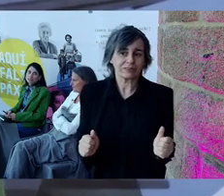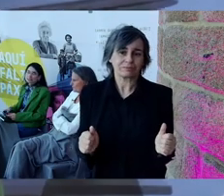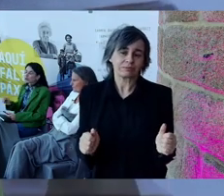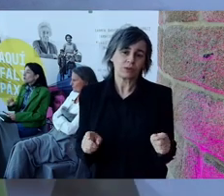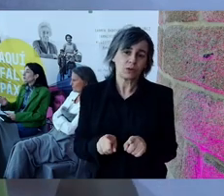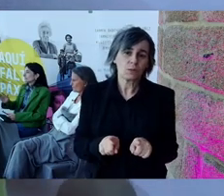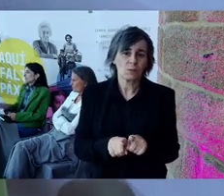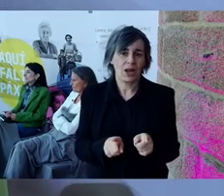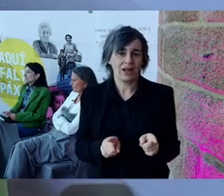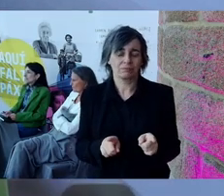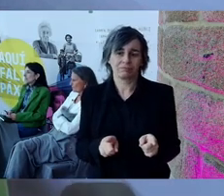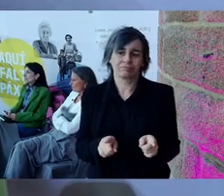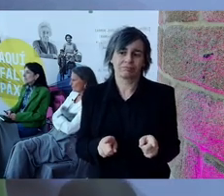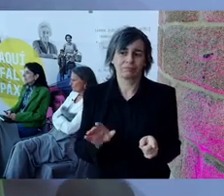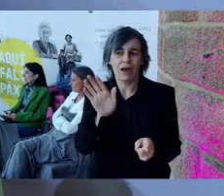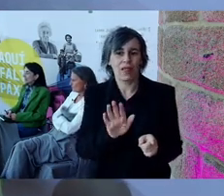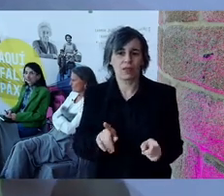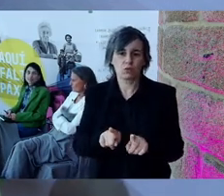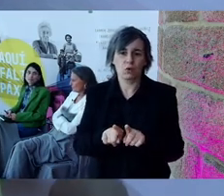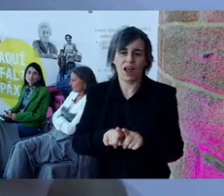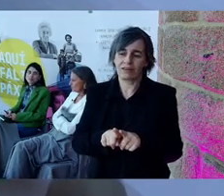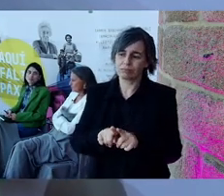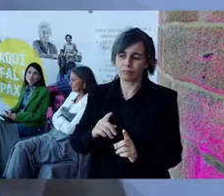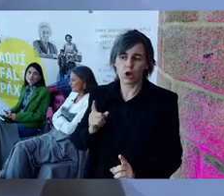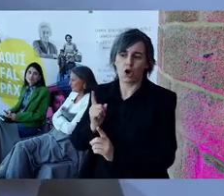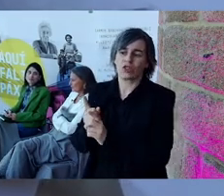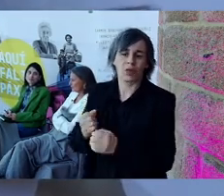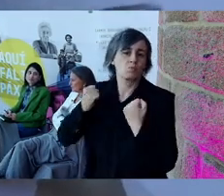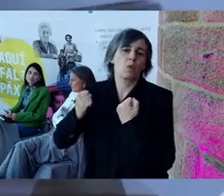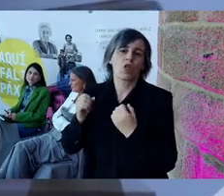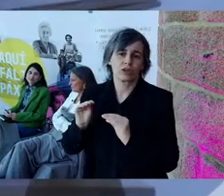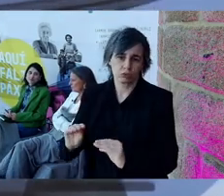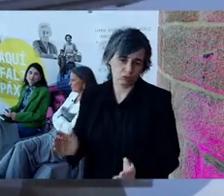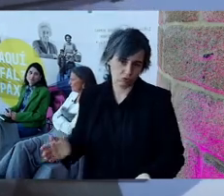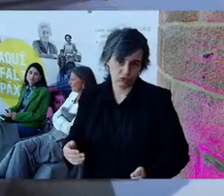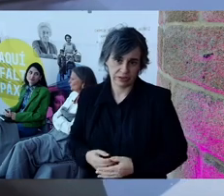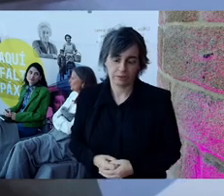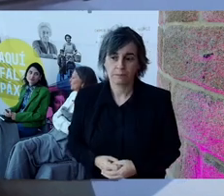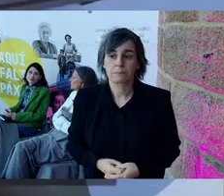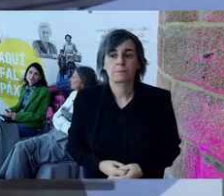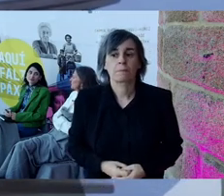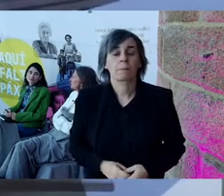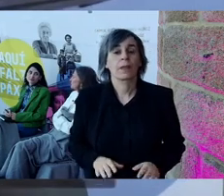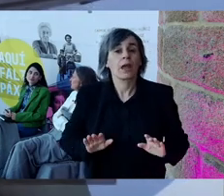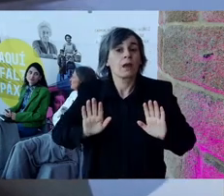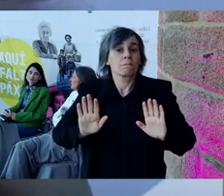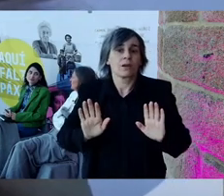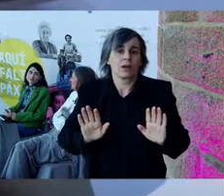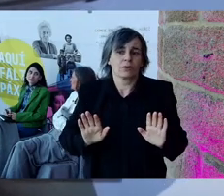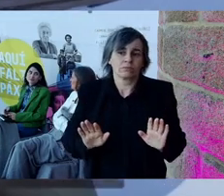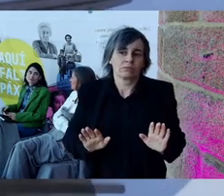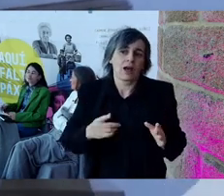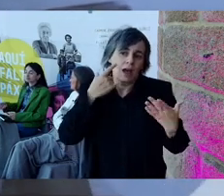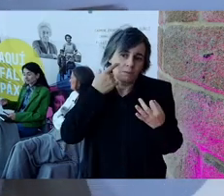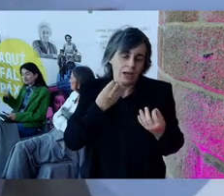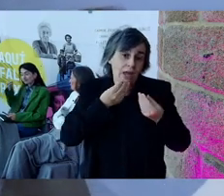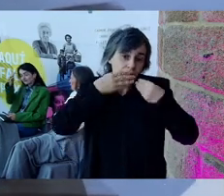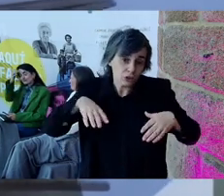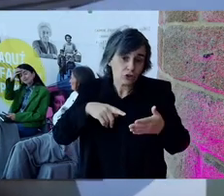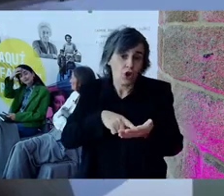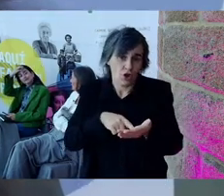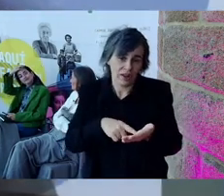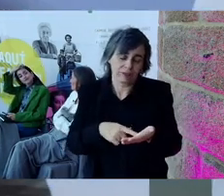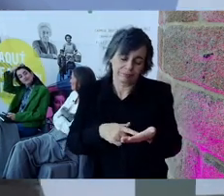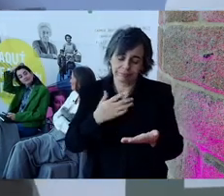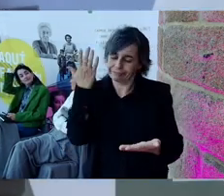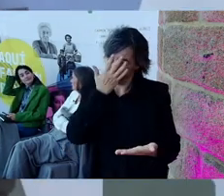Ese sentido retórico, ese golpe que se le quiere dar. O sea, este poner en duda lo que dicen las crónicas